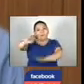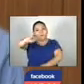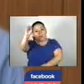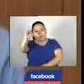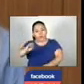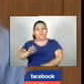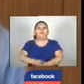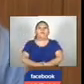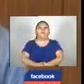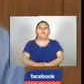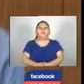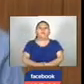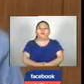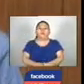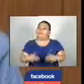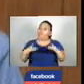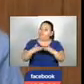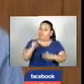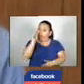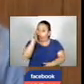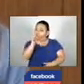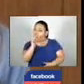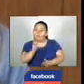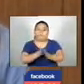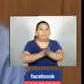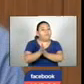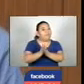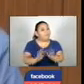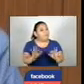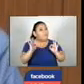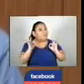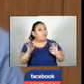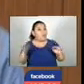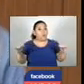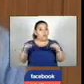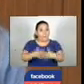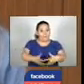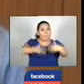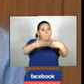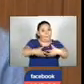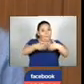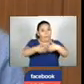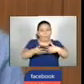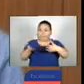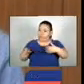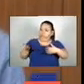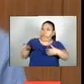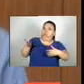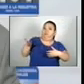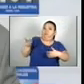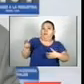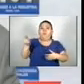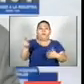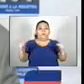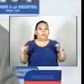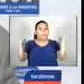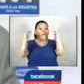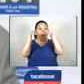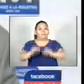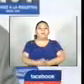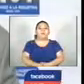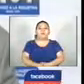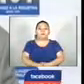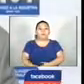primer trimestre. ¿Qué es lo interesante de esto? Que tal como crece la industria, crece la economía en general. Y eso es